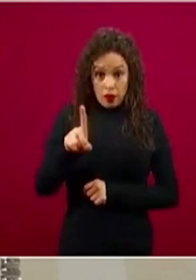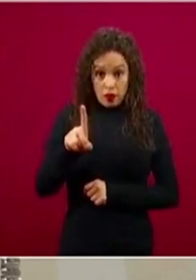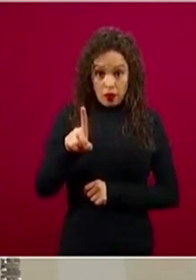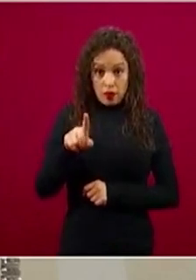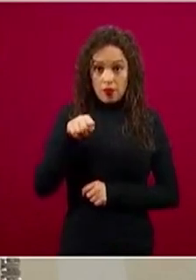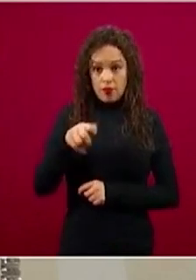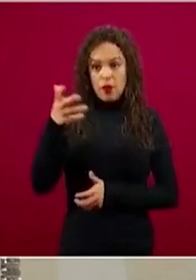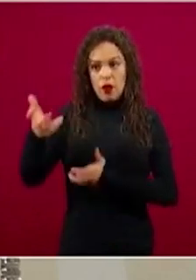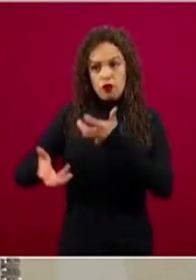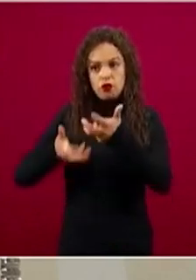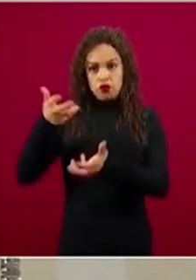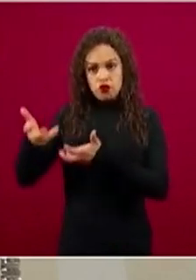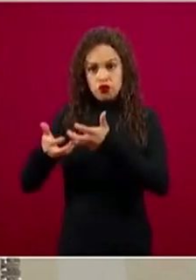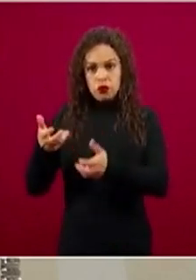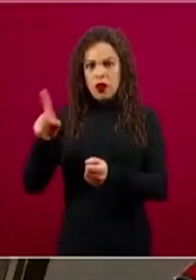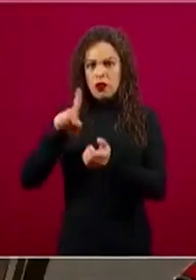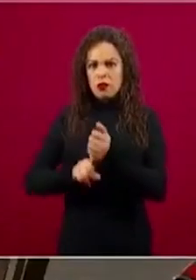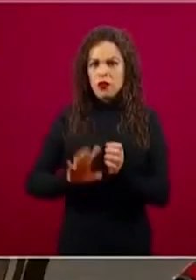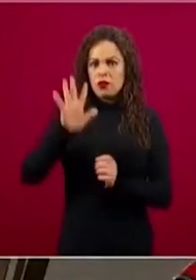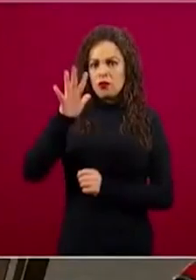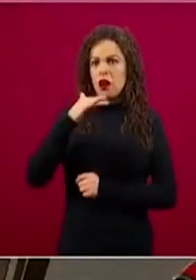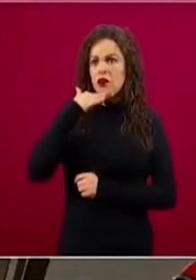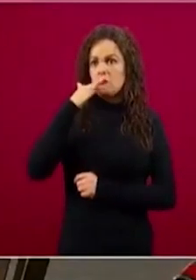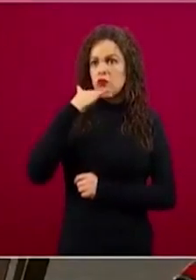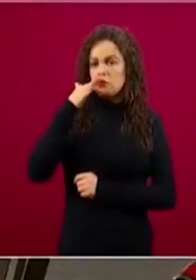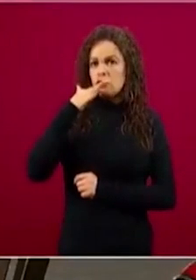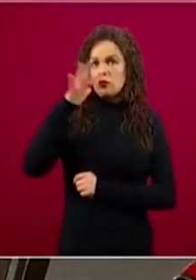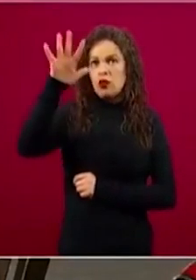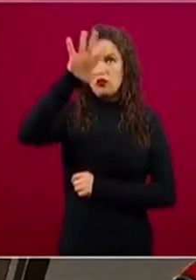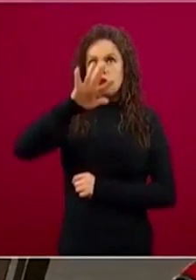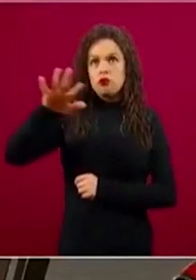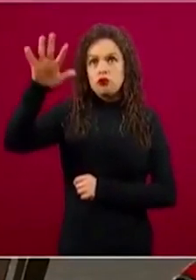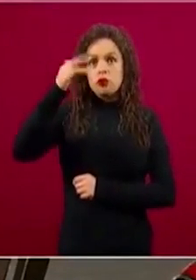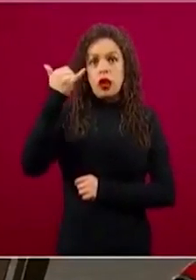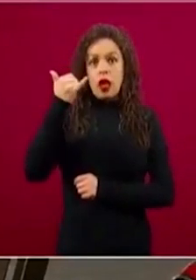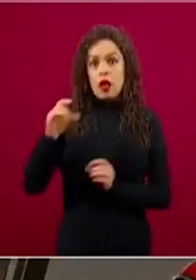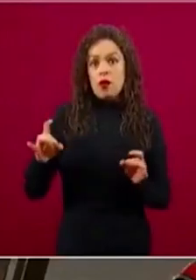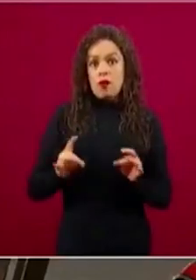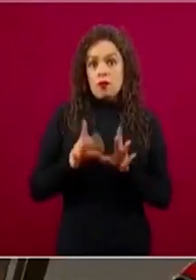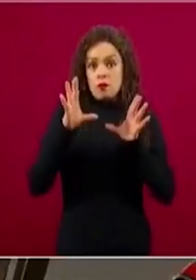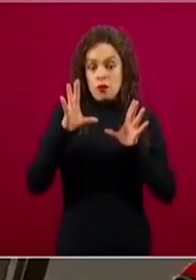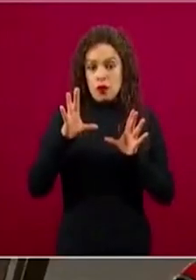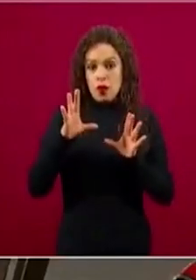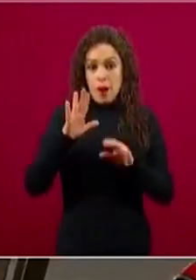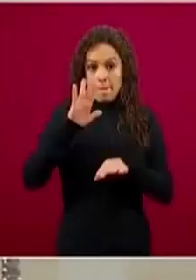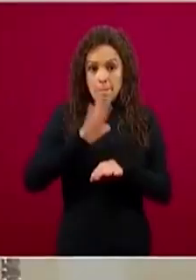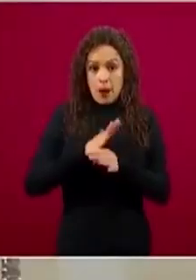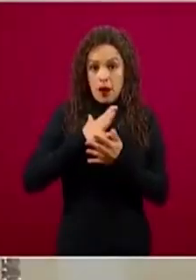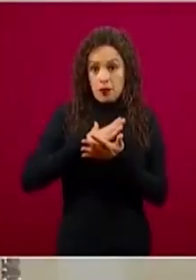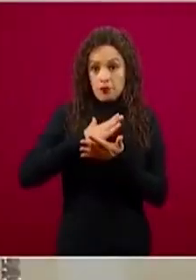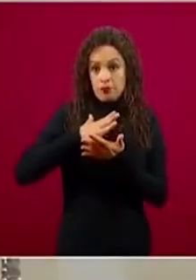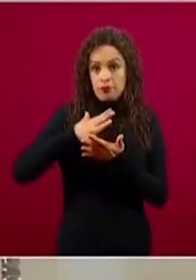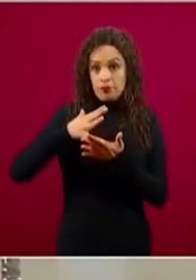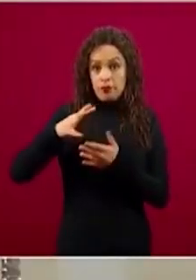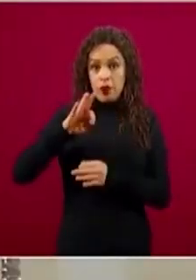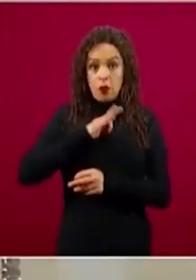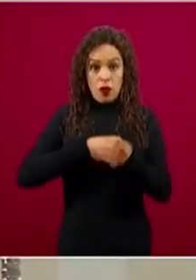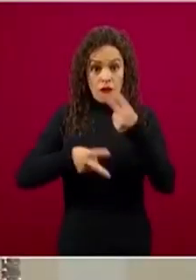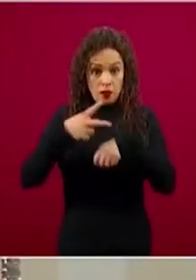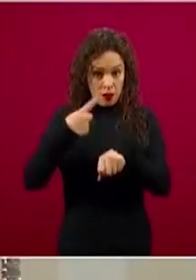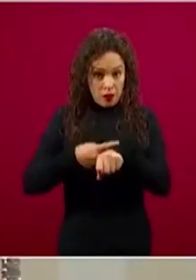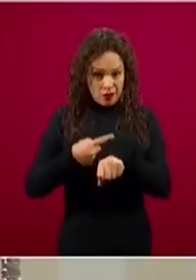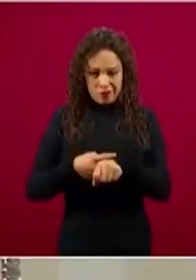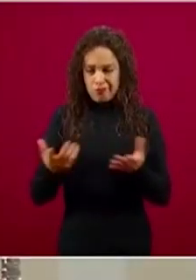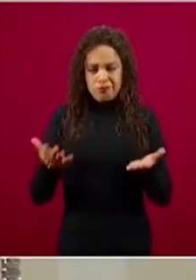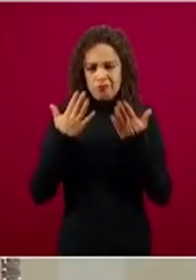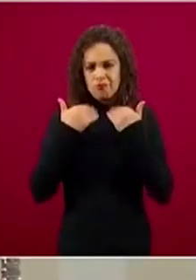por COVID, pudiera representar un incremento de la exposición ambiental a los gases que se producen, porque